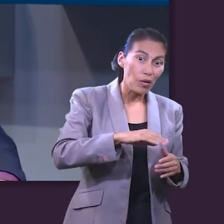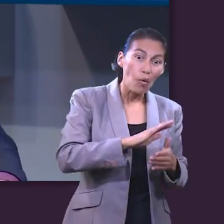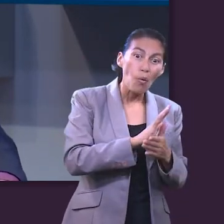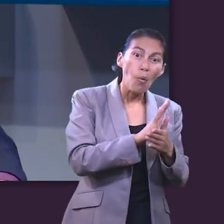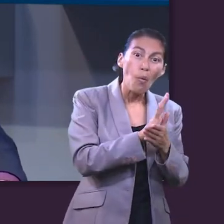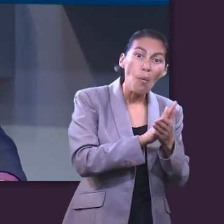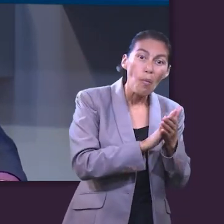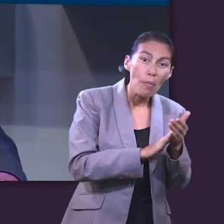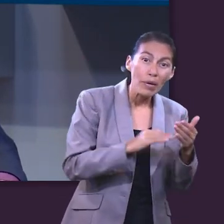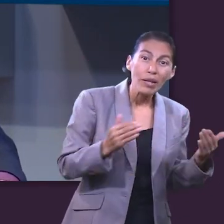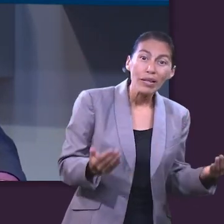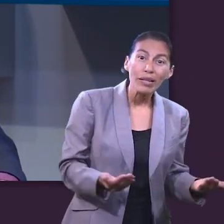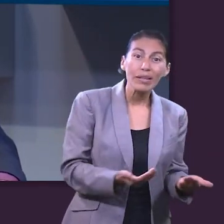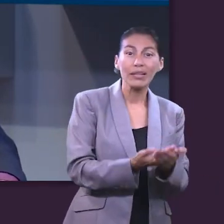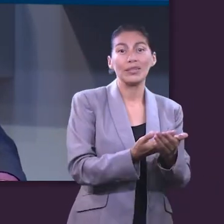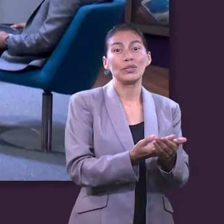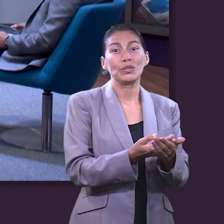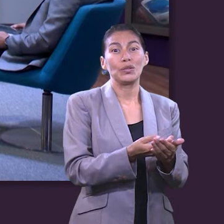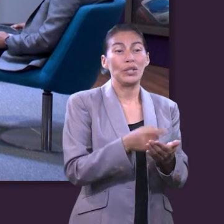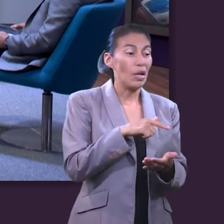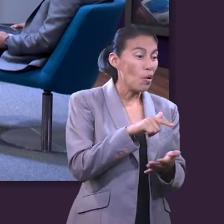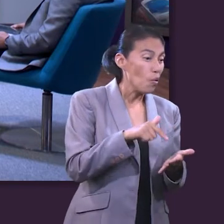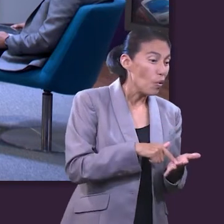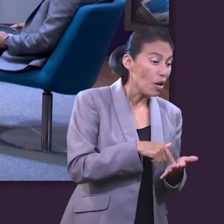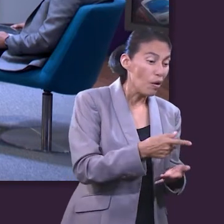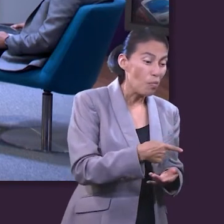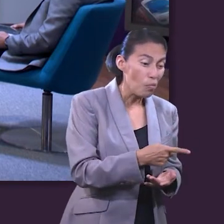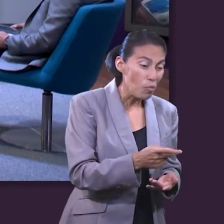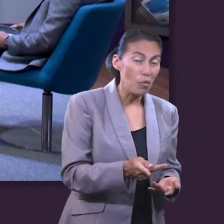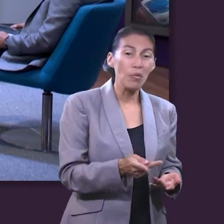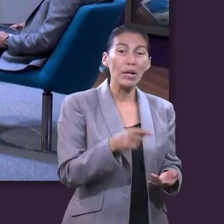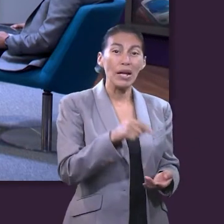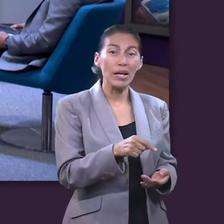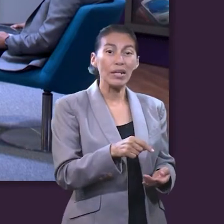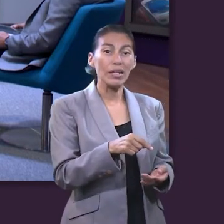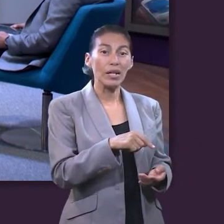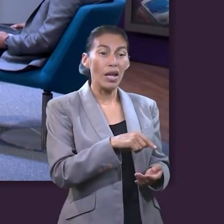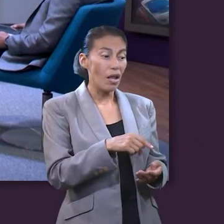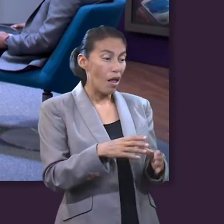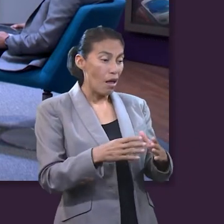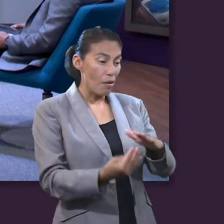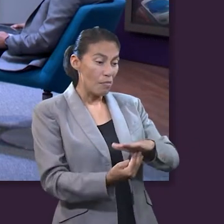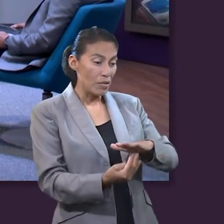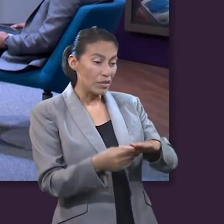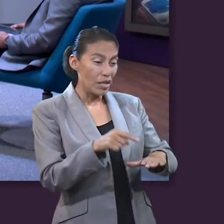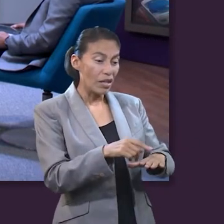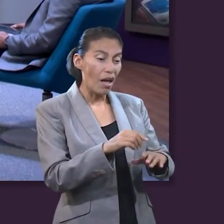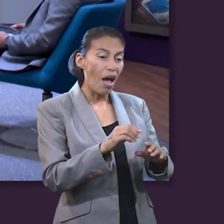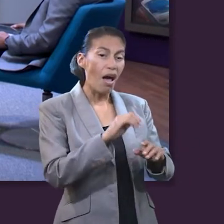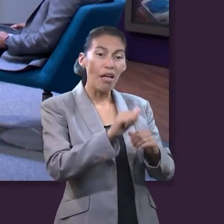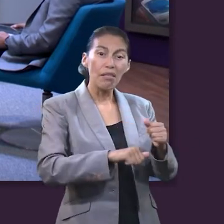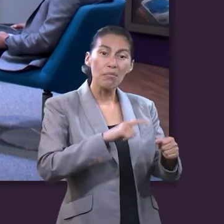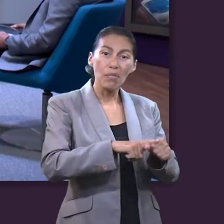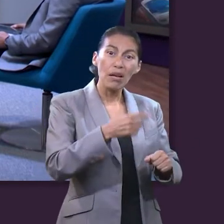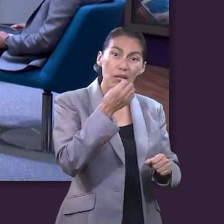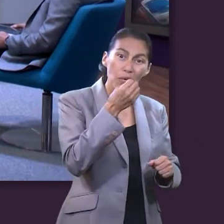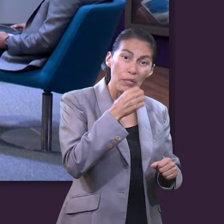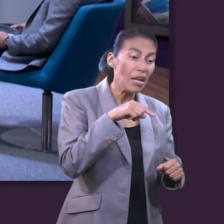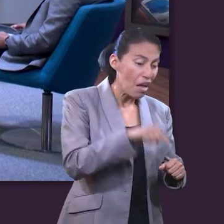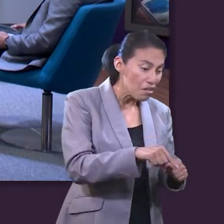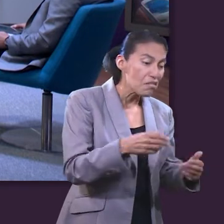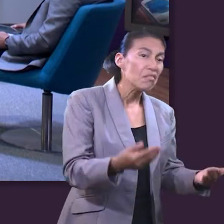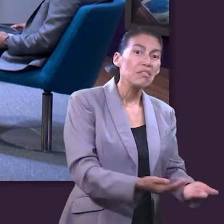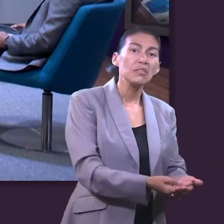la ofrenda también que ofrecieron ellos era la ofrenda para la clase social desfavorecida, ¿no? Era la cuota mínima que había que